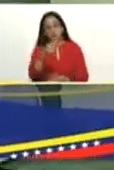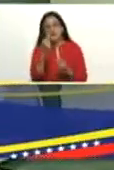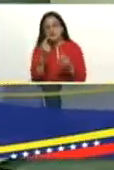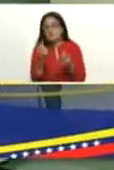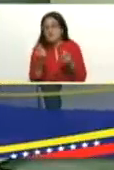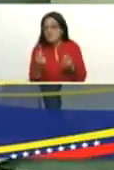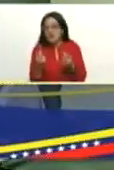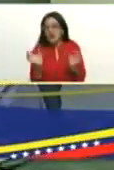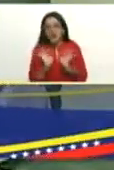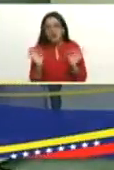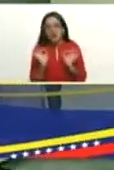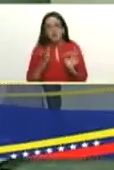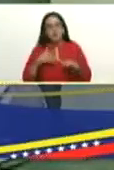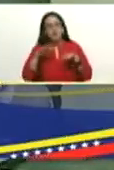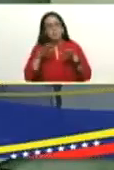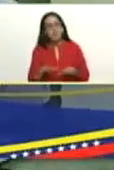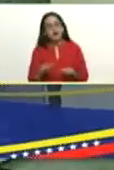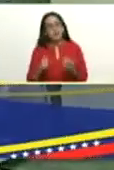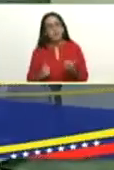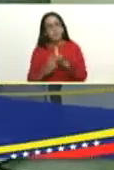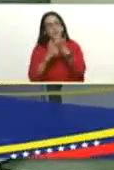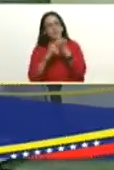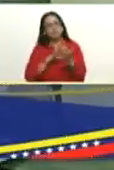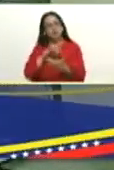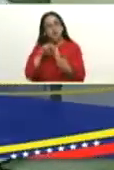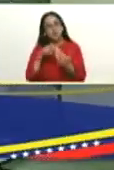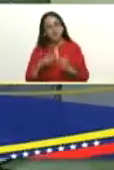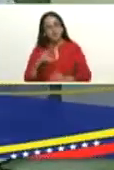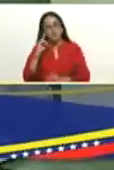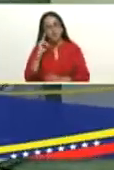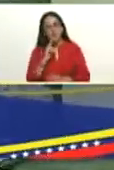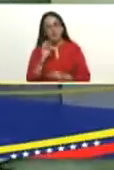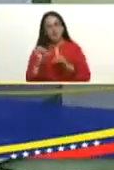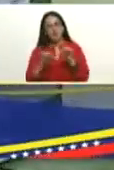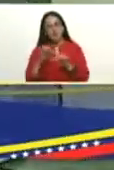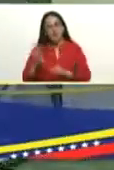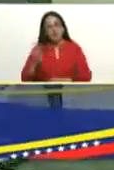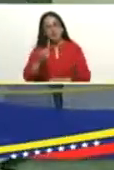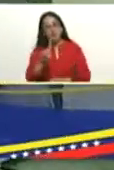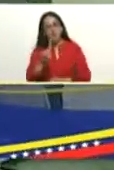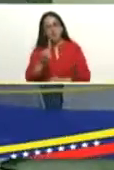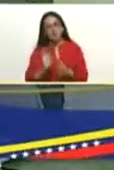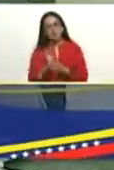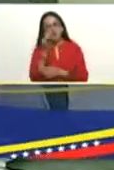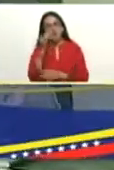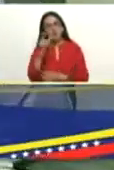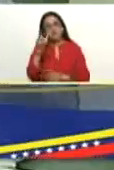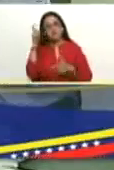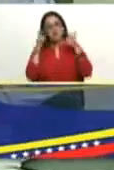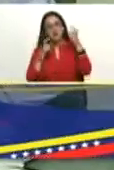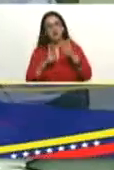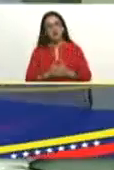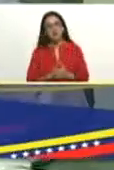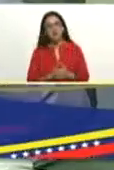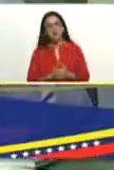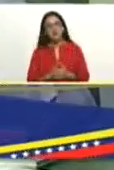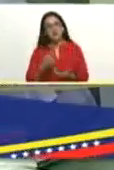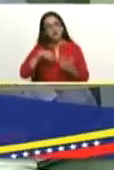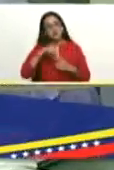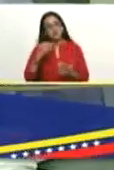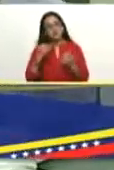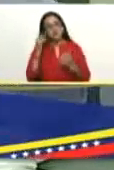nadie podrá detener el impulso de la revolución bolivariana del siglo XXI, fundada por nuestro comandante Chávez. Nos